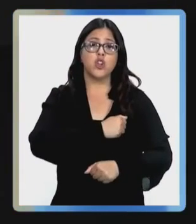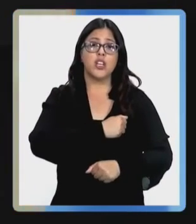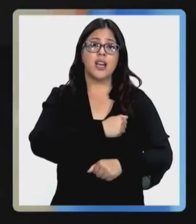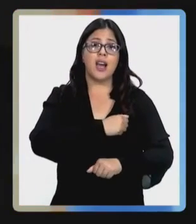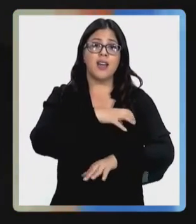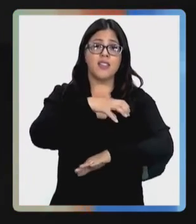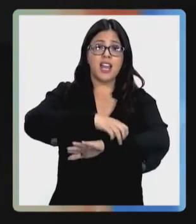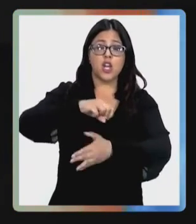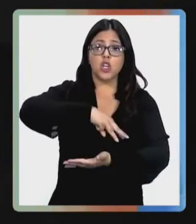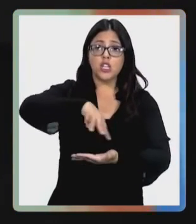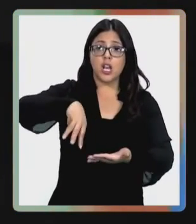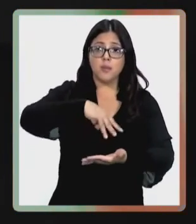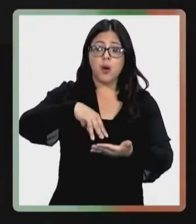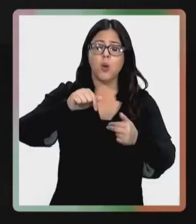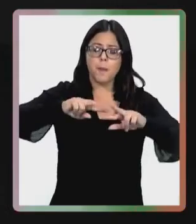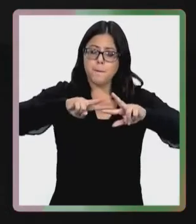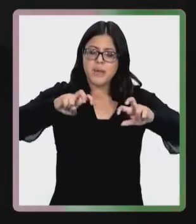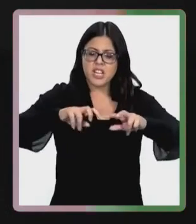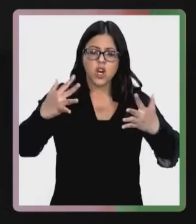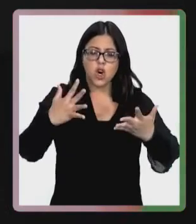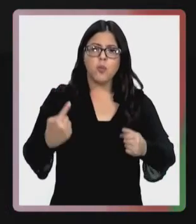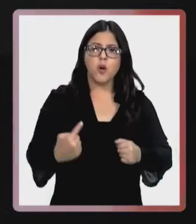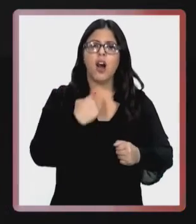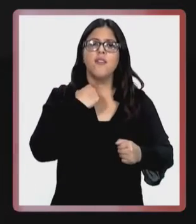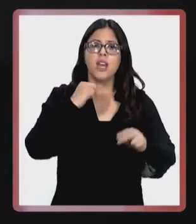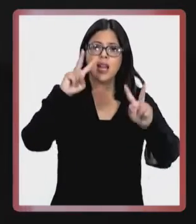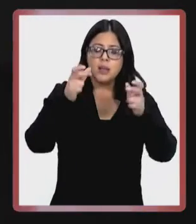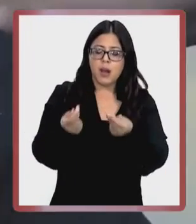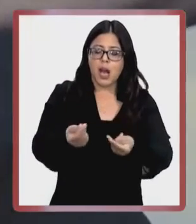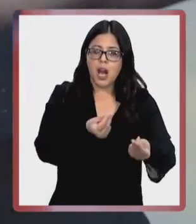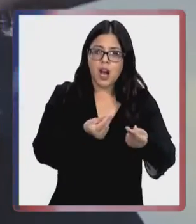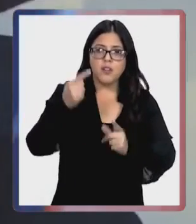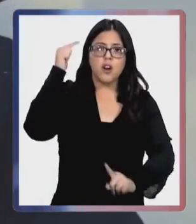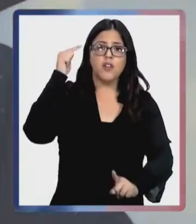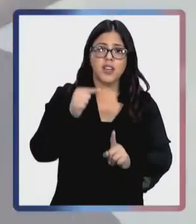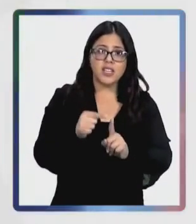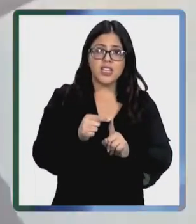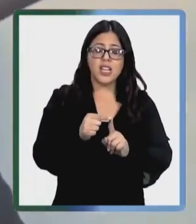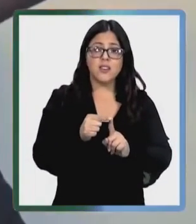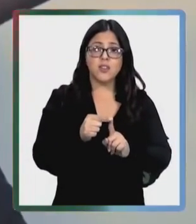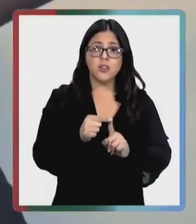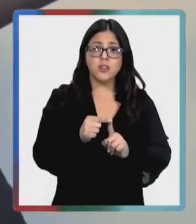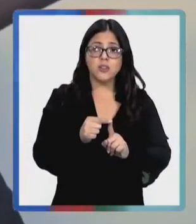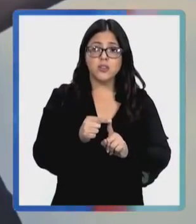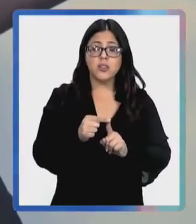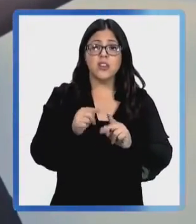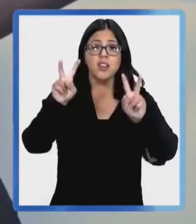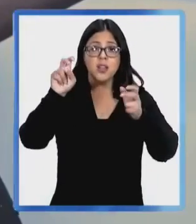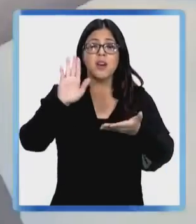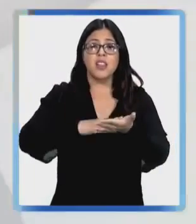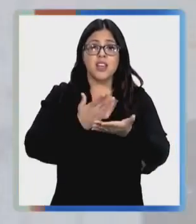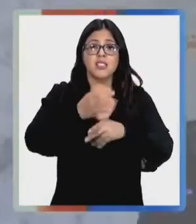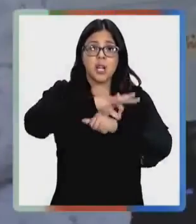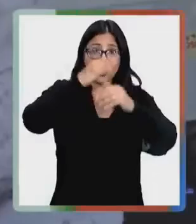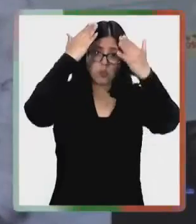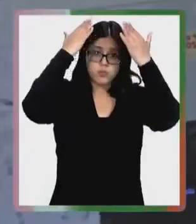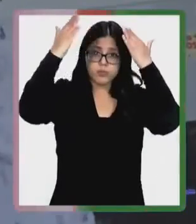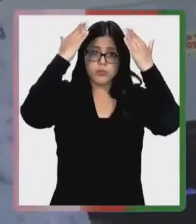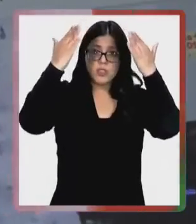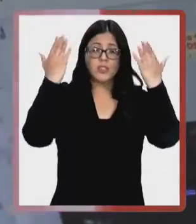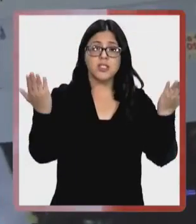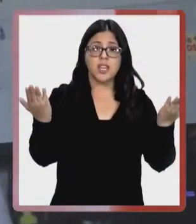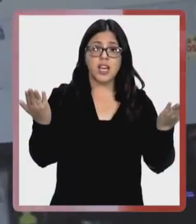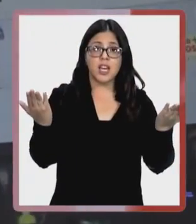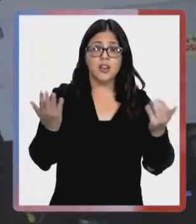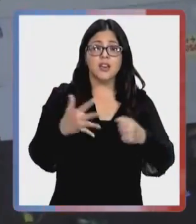Universidad Católica del Maule, Pablo Méndez, estudiaron la manera en la que influyen los aspectos económicos, objetivos y subjetivos en la salud mental